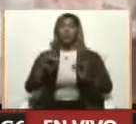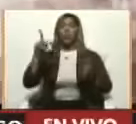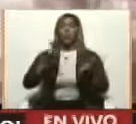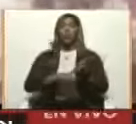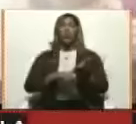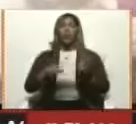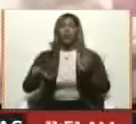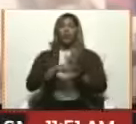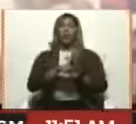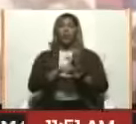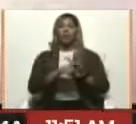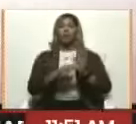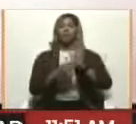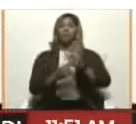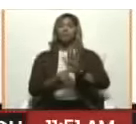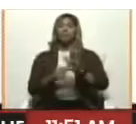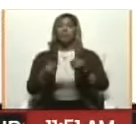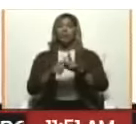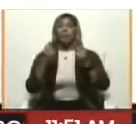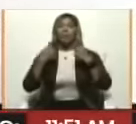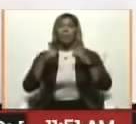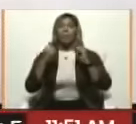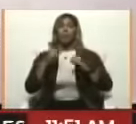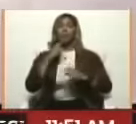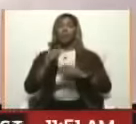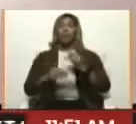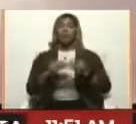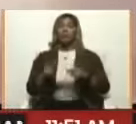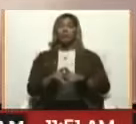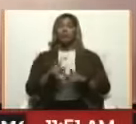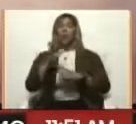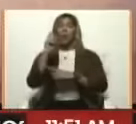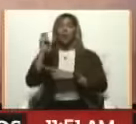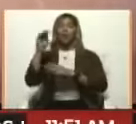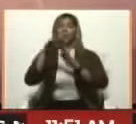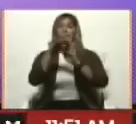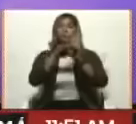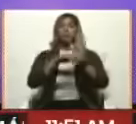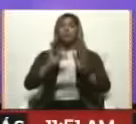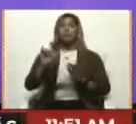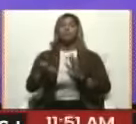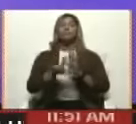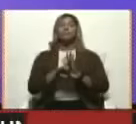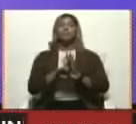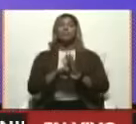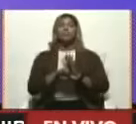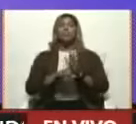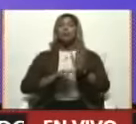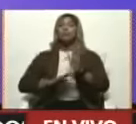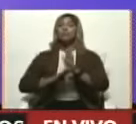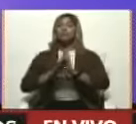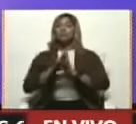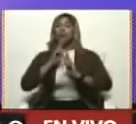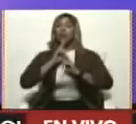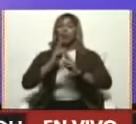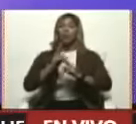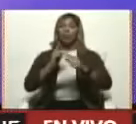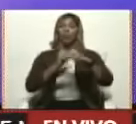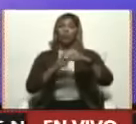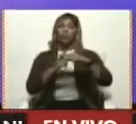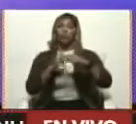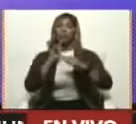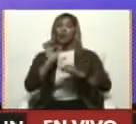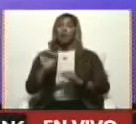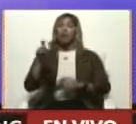ordenamiento jurídico mediante el ejercicio de las atribuciones constitucionales y legales en pro de una respuesta efectiva y oportuna